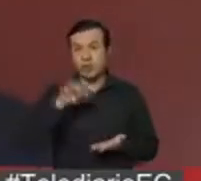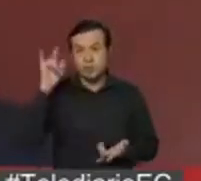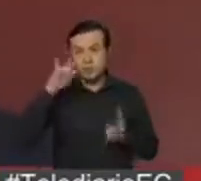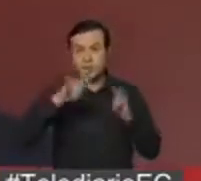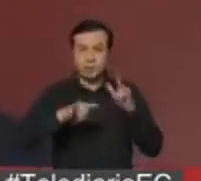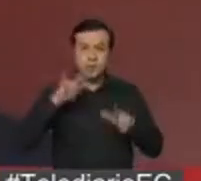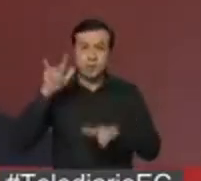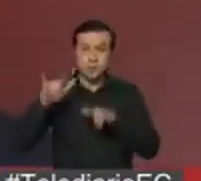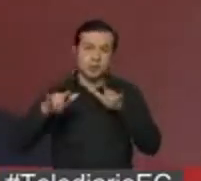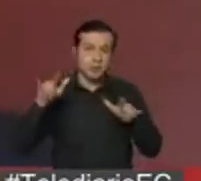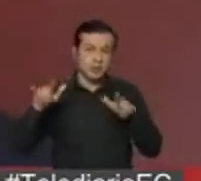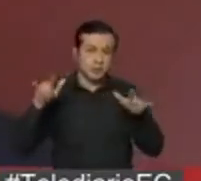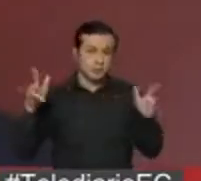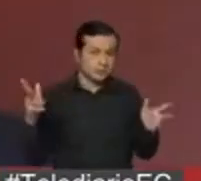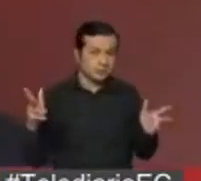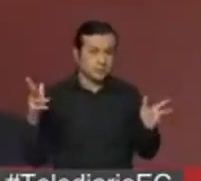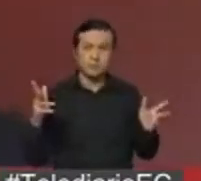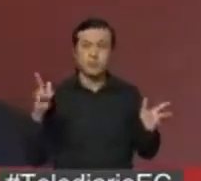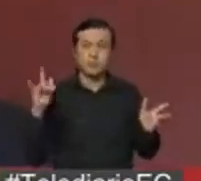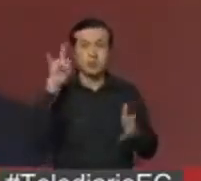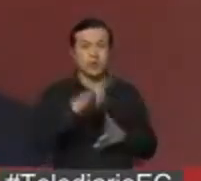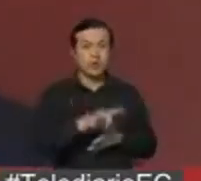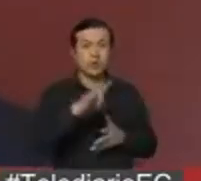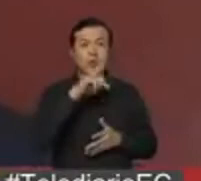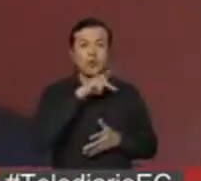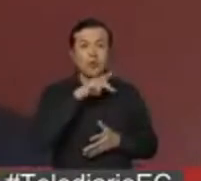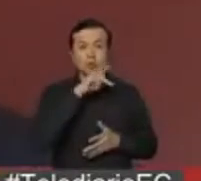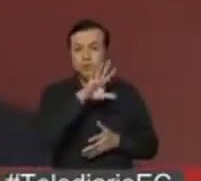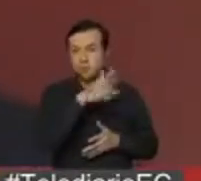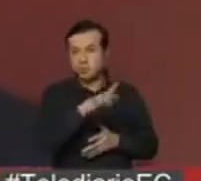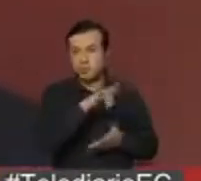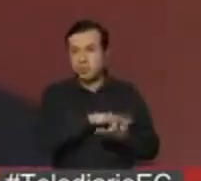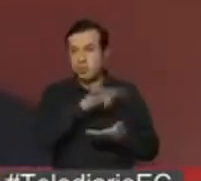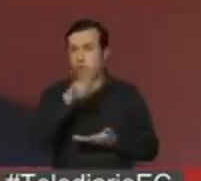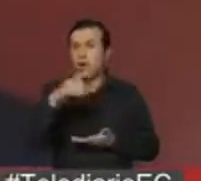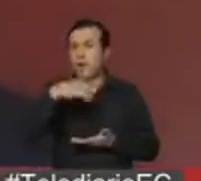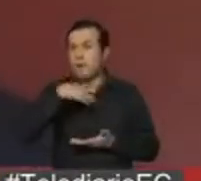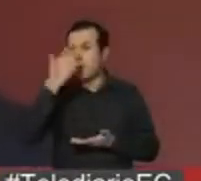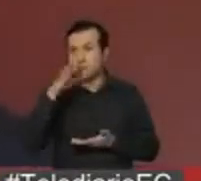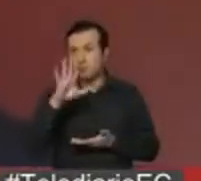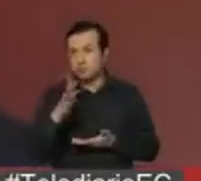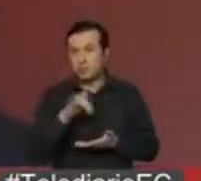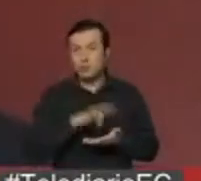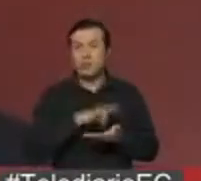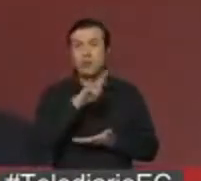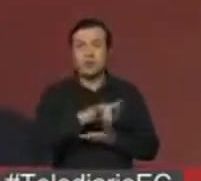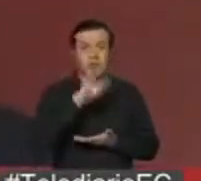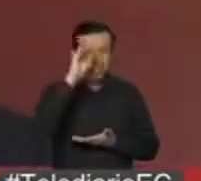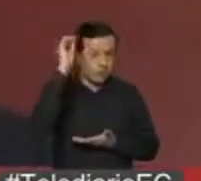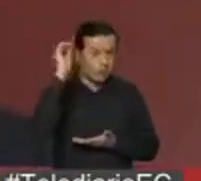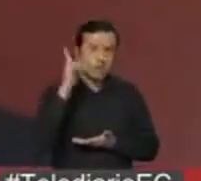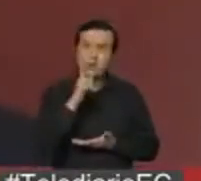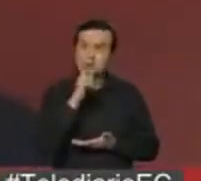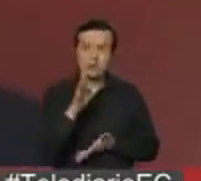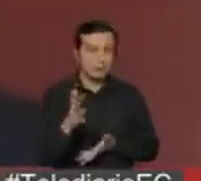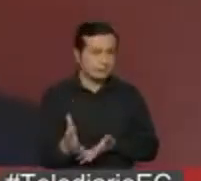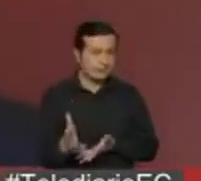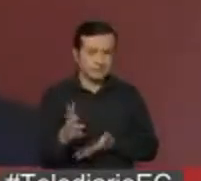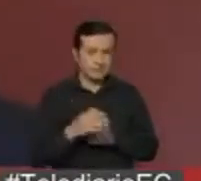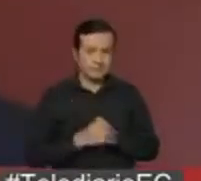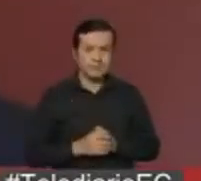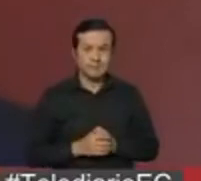volando. Por ejemplo, no tenemos vuelo a Puerto Viejo, no tenemos vuelo a Ambato, o a Riobamba, o a la Tacunga. Entonces,